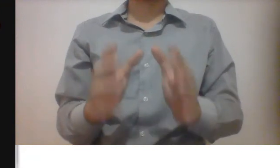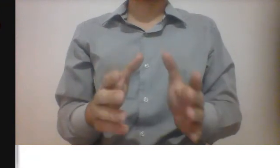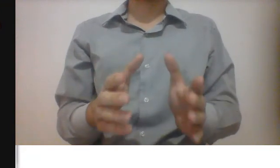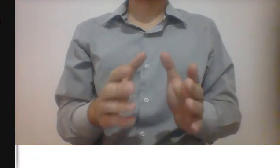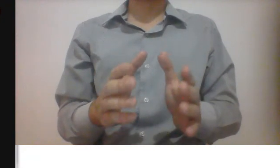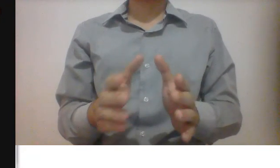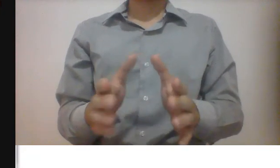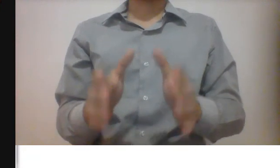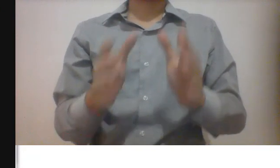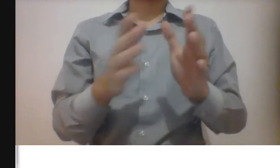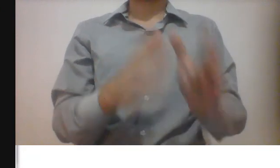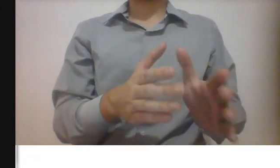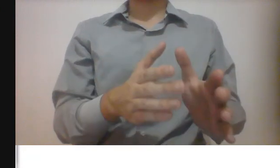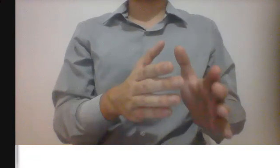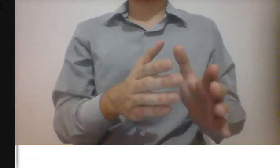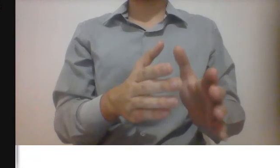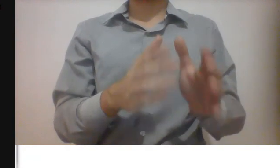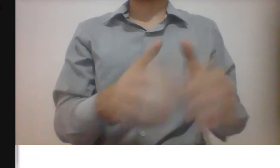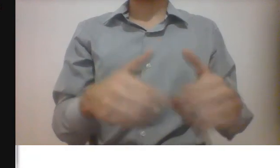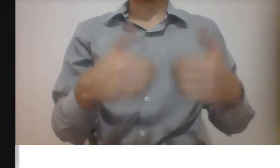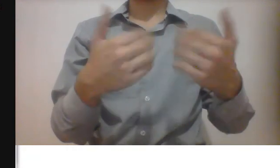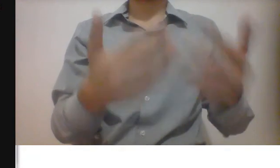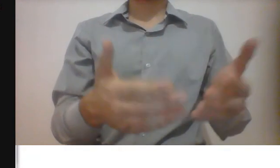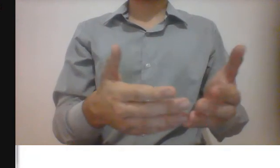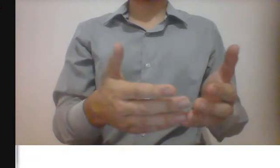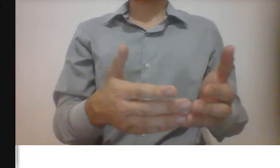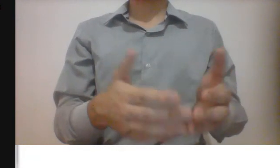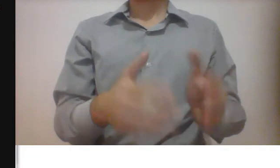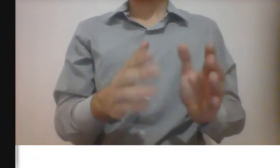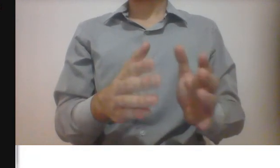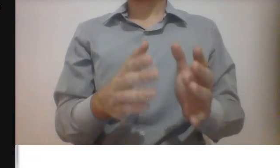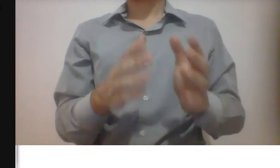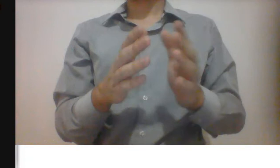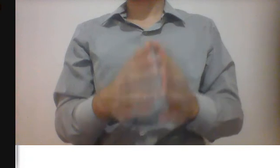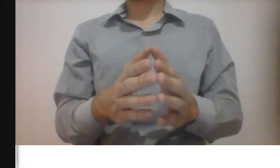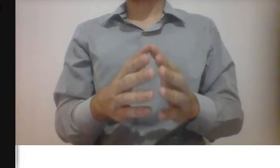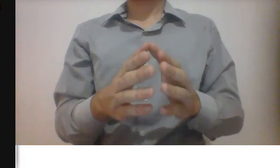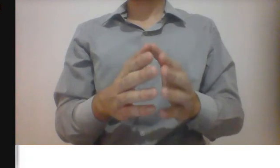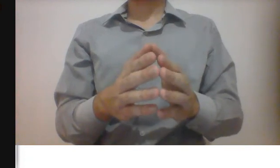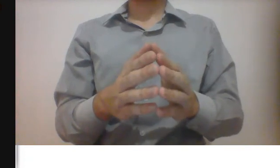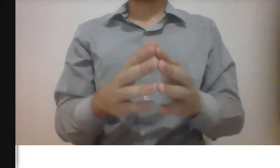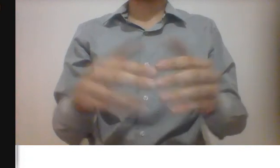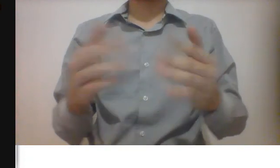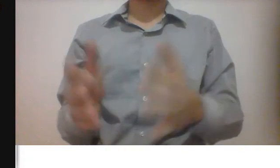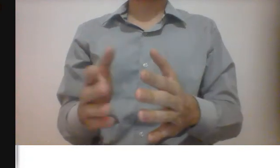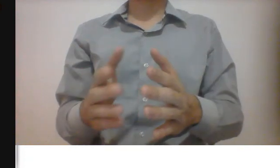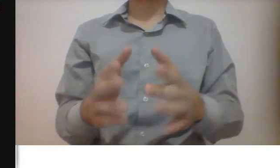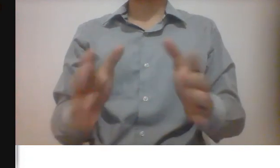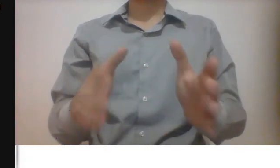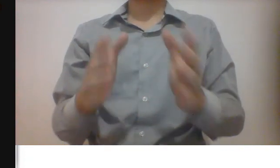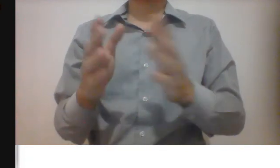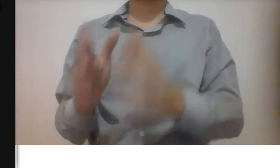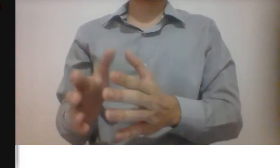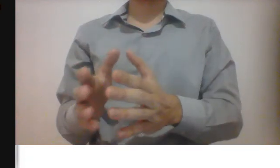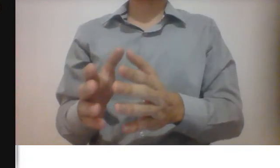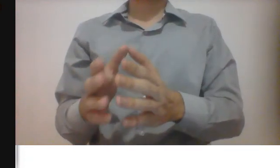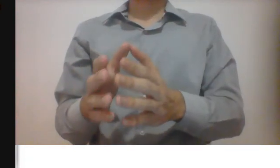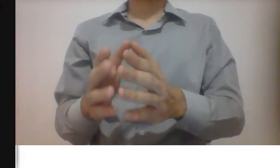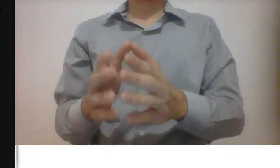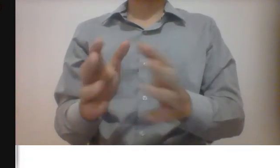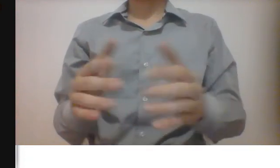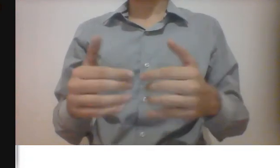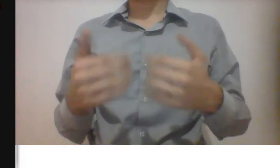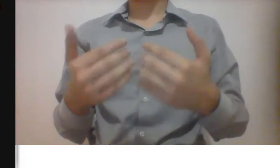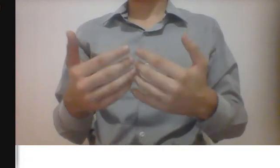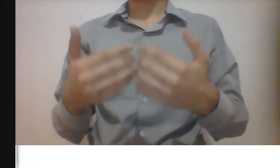impuestos se están yendo a una parte muy sencilla, que es al tema de apoyos, al igual que precisamente créditos para ciertos grupos de